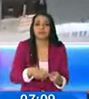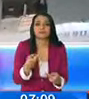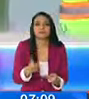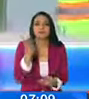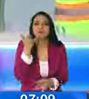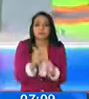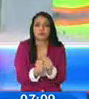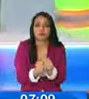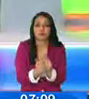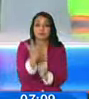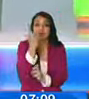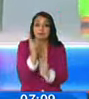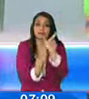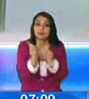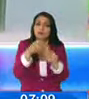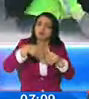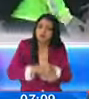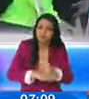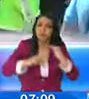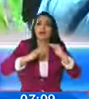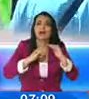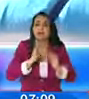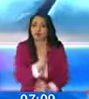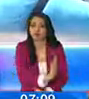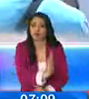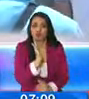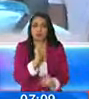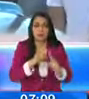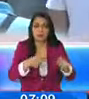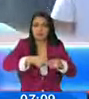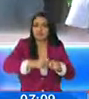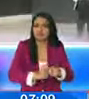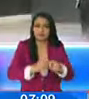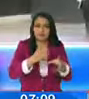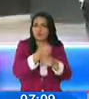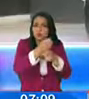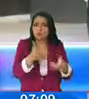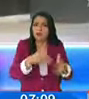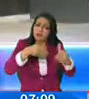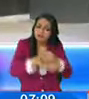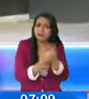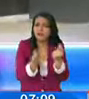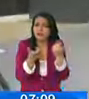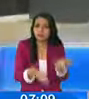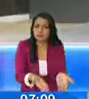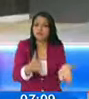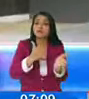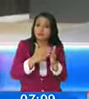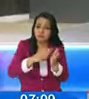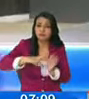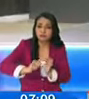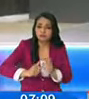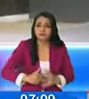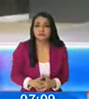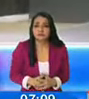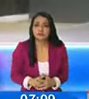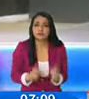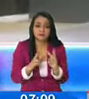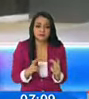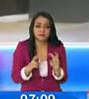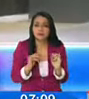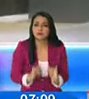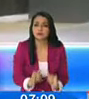Al menos tres hombres habrían ingresado al domicilio de las víctimas sin forzar las seguridades. Continúan las investigaciones, todavía estamos tras la